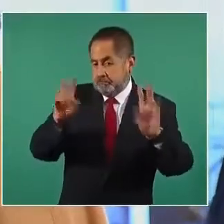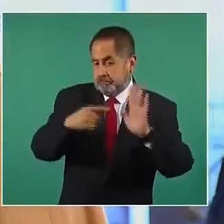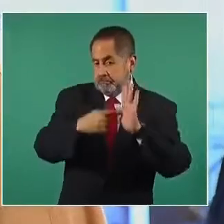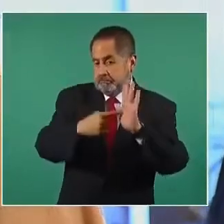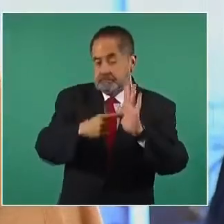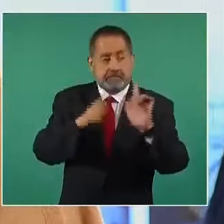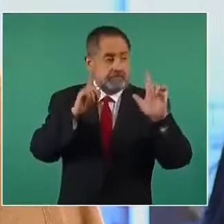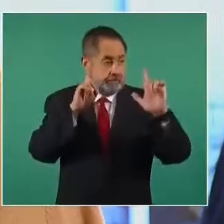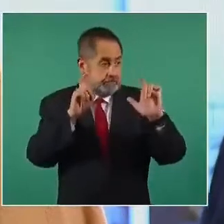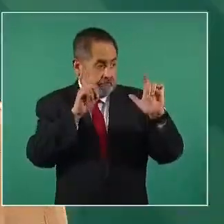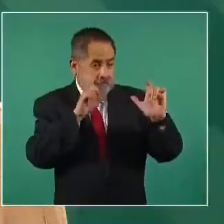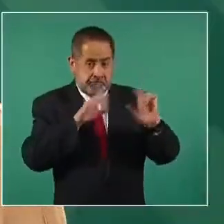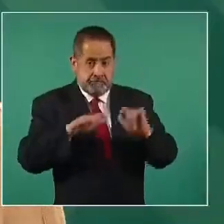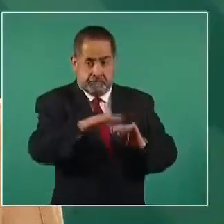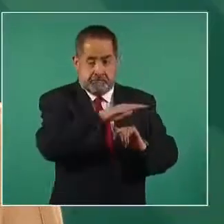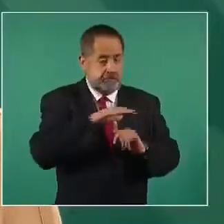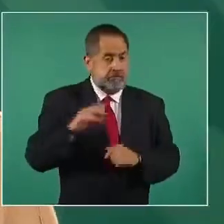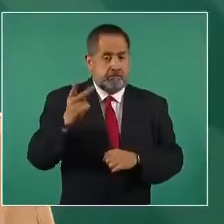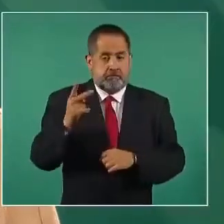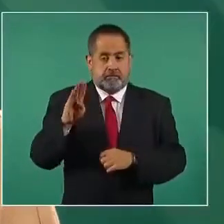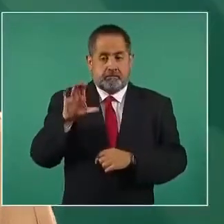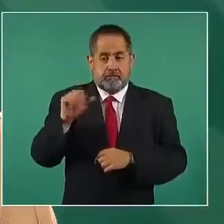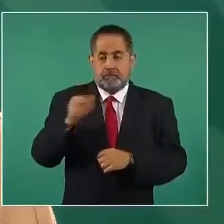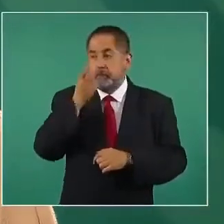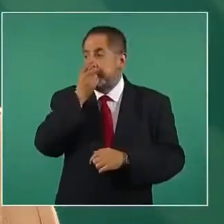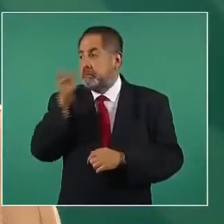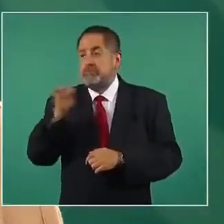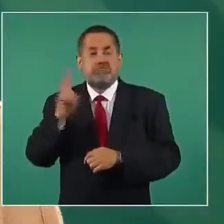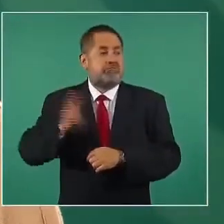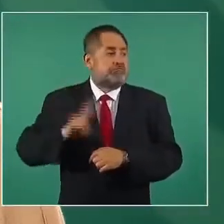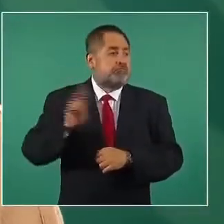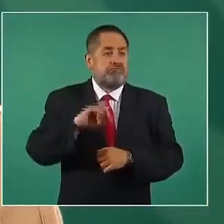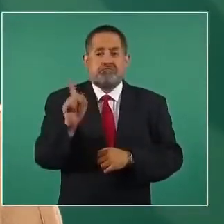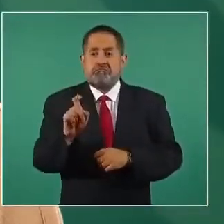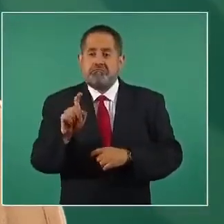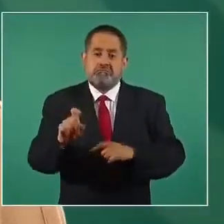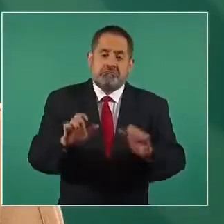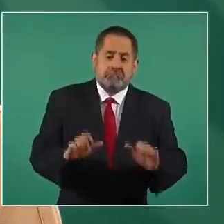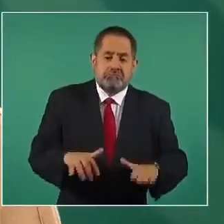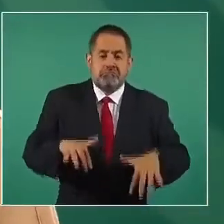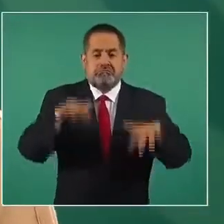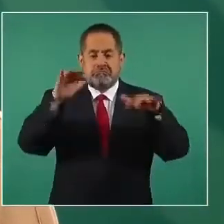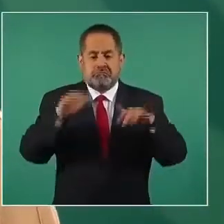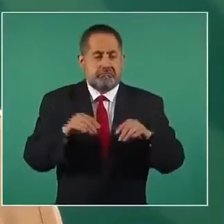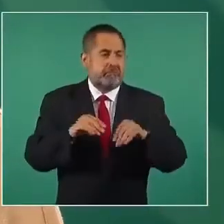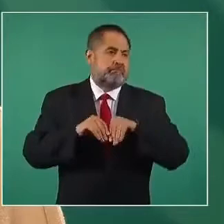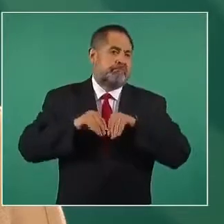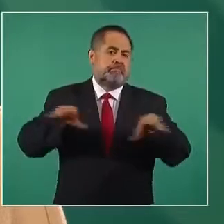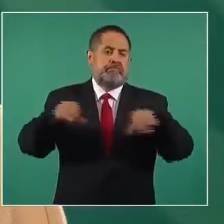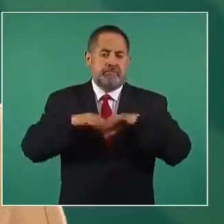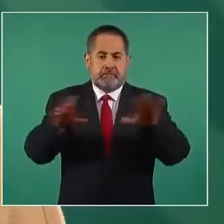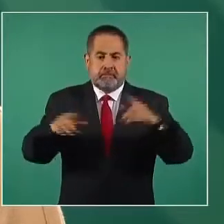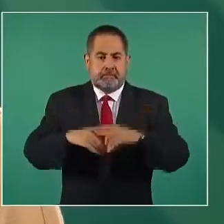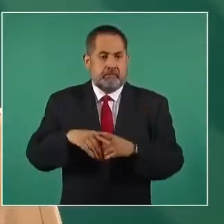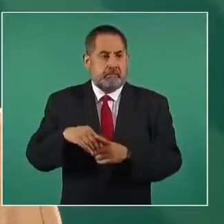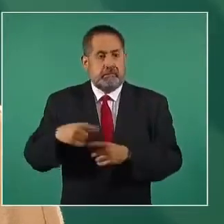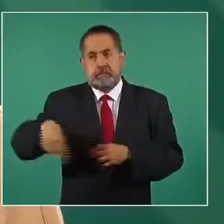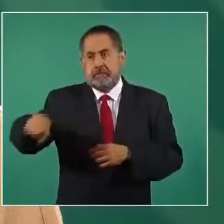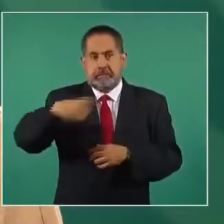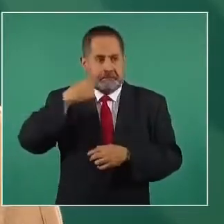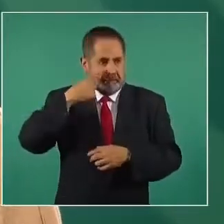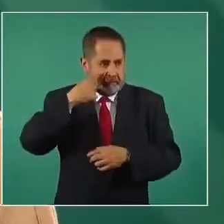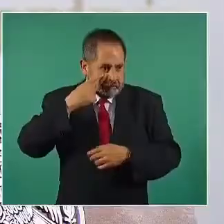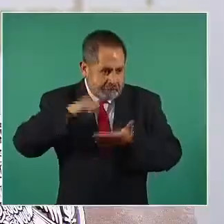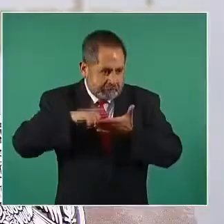la refinería Dos Bocas, asegurando que se había inundado. El tema se posicionó siendo tendencia tanto en